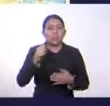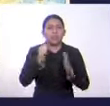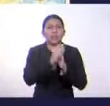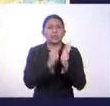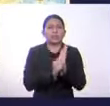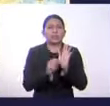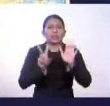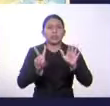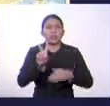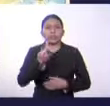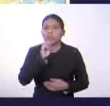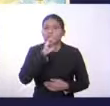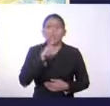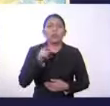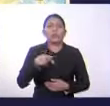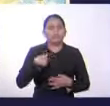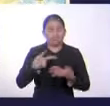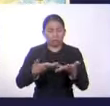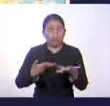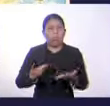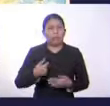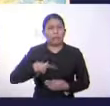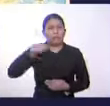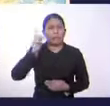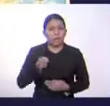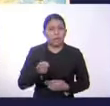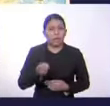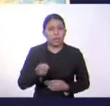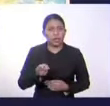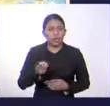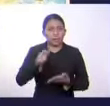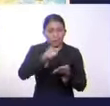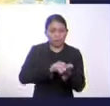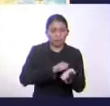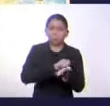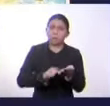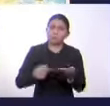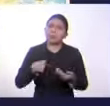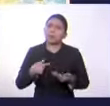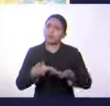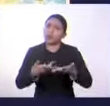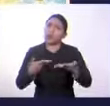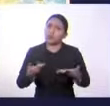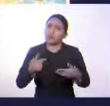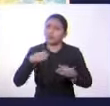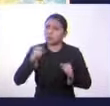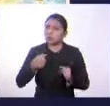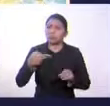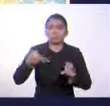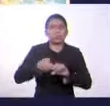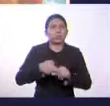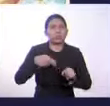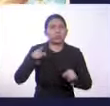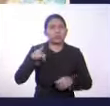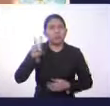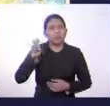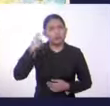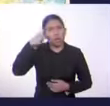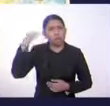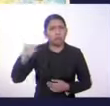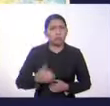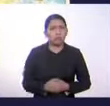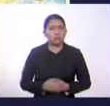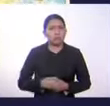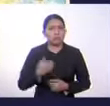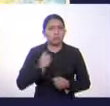derecho de sufragio, el derecho a optar a un cargo público y el derecho también a fundar un